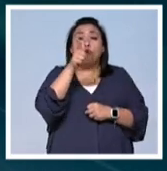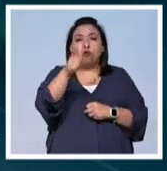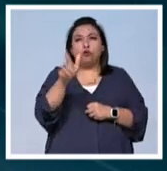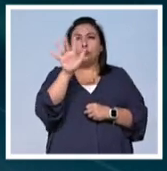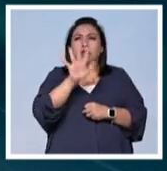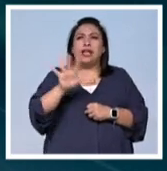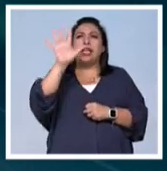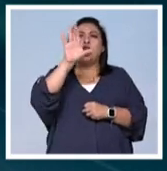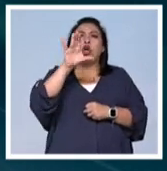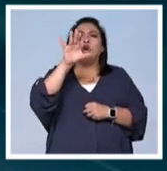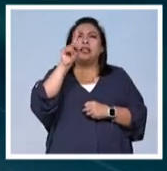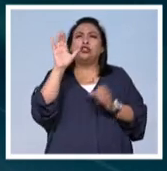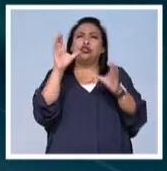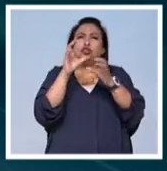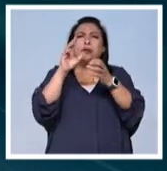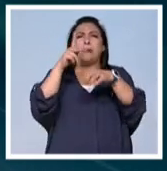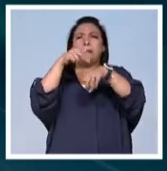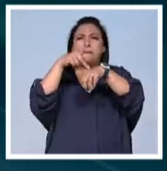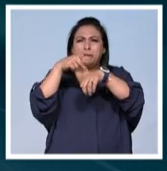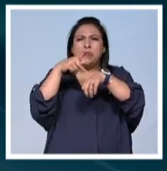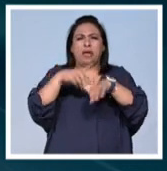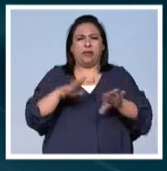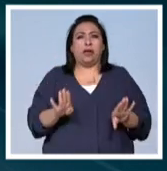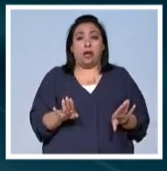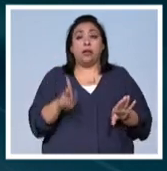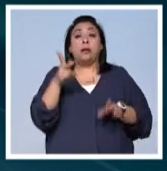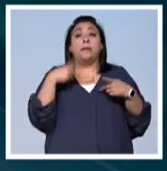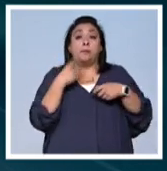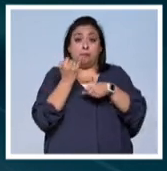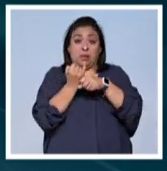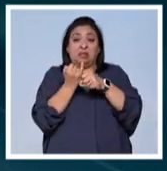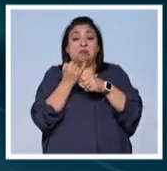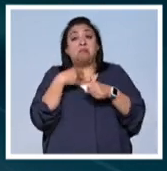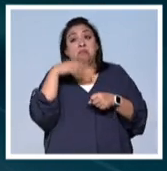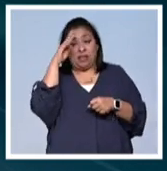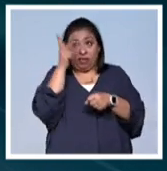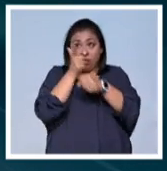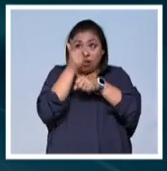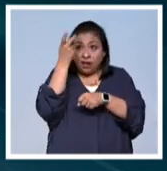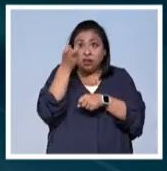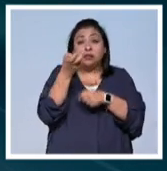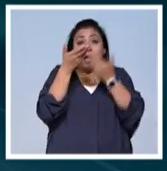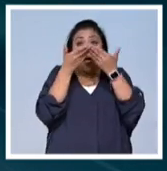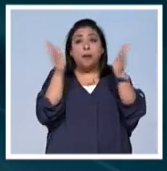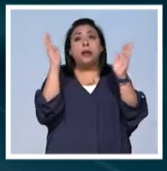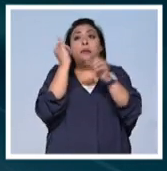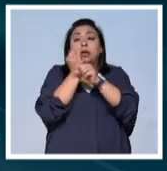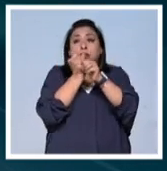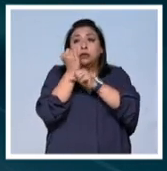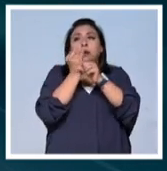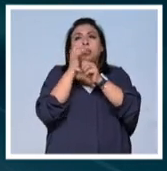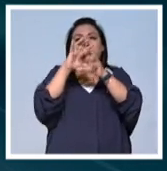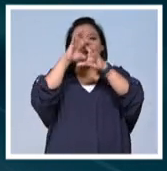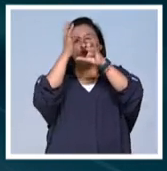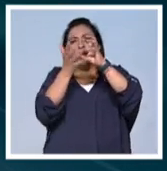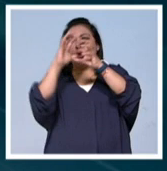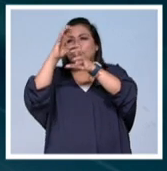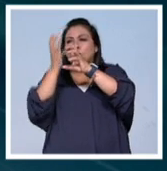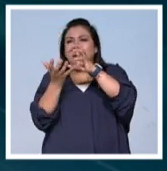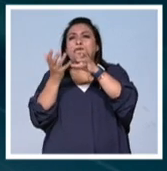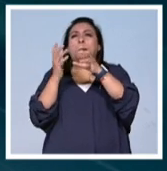uptans es pequeño y rocoso Los investigadores esperan que este hallazgo abra la puerta para estudiar las atmósferas de